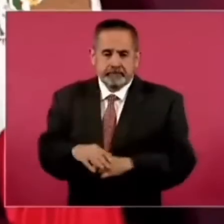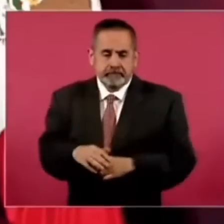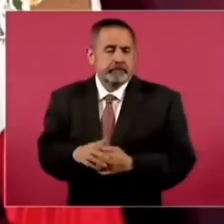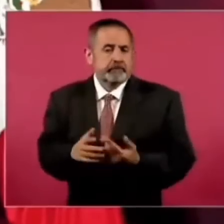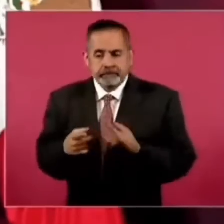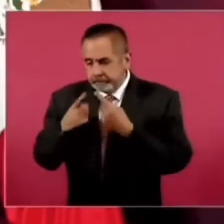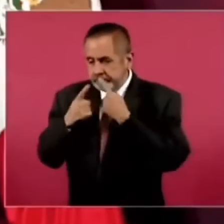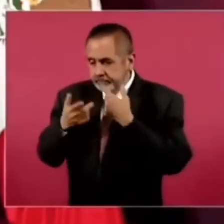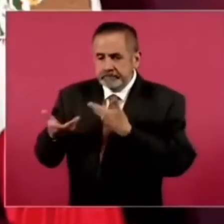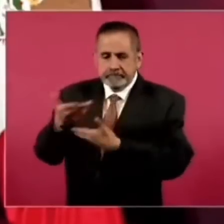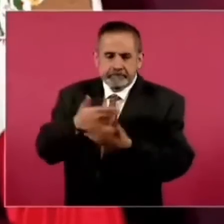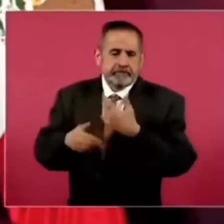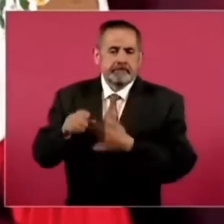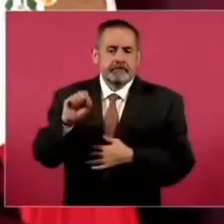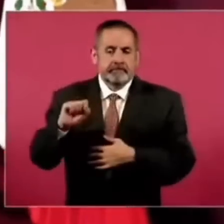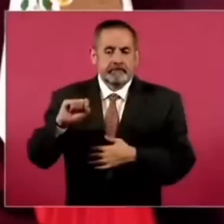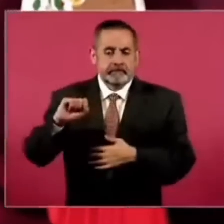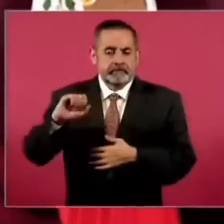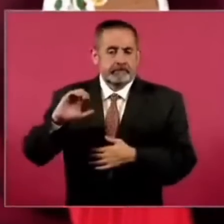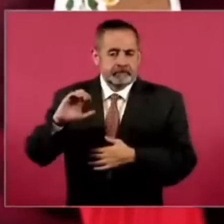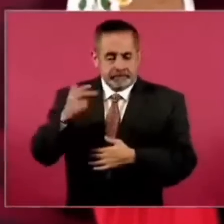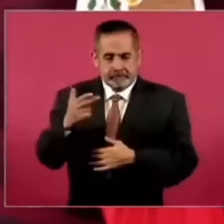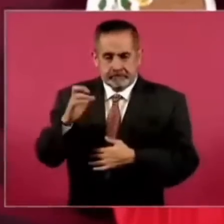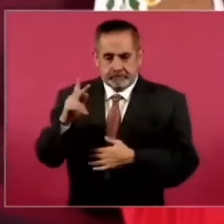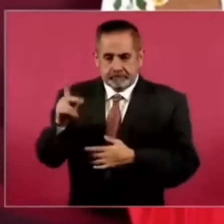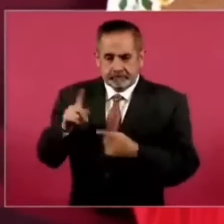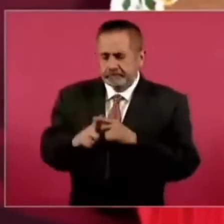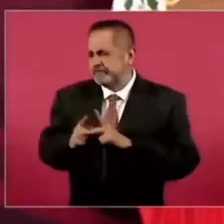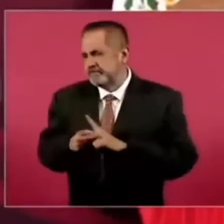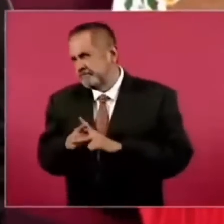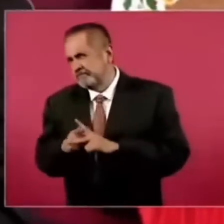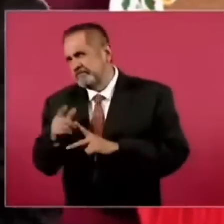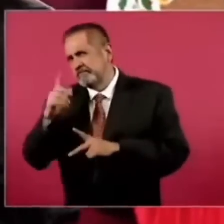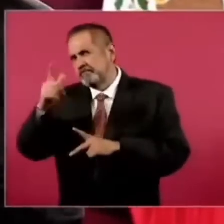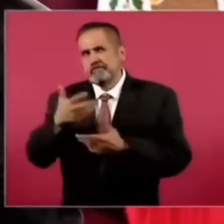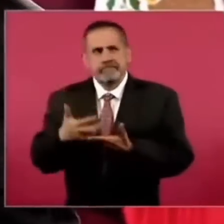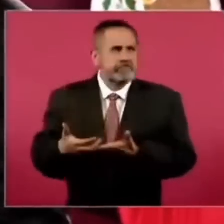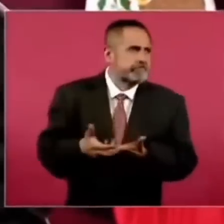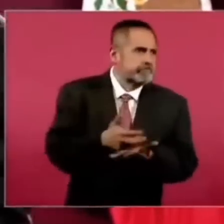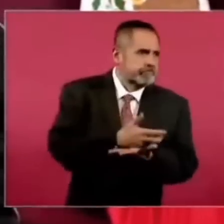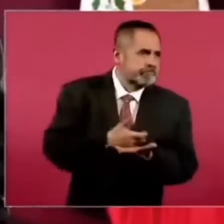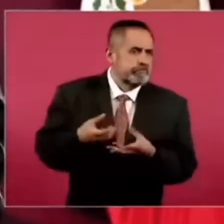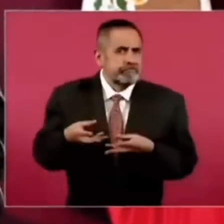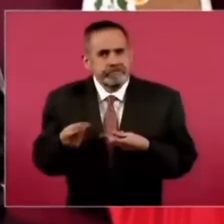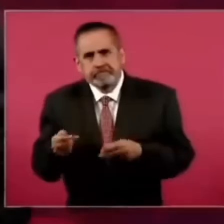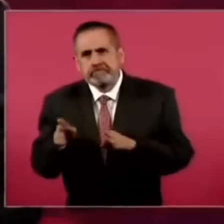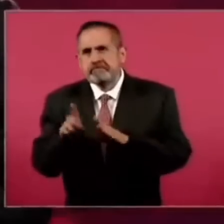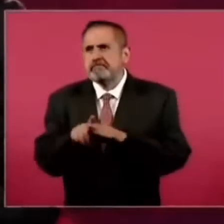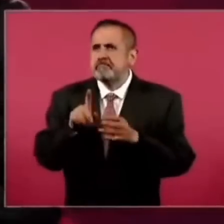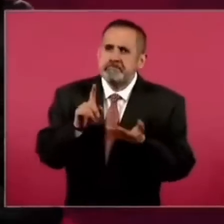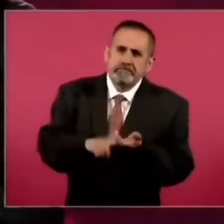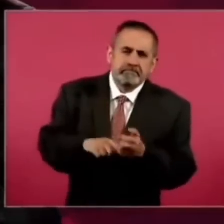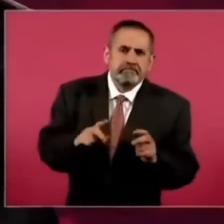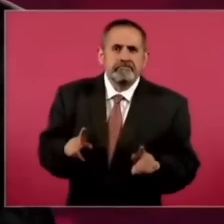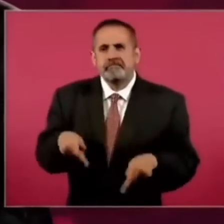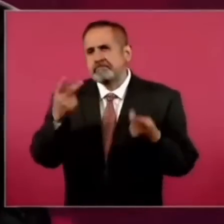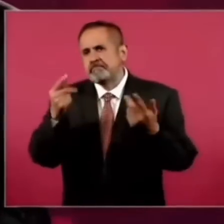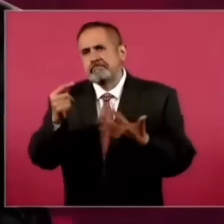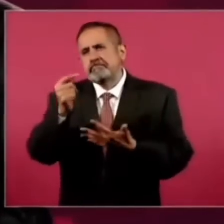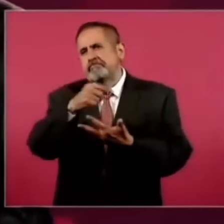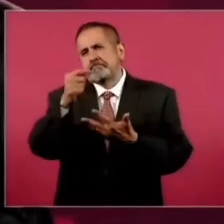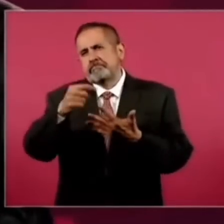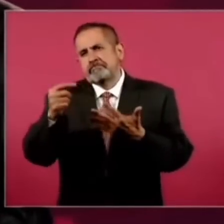acuerdo a lo que se estima va a crecer la economía, de acuerdo a lo que se estima se va a recaudar.